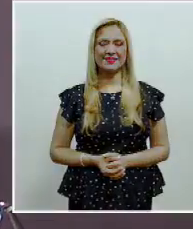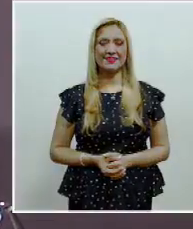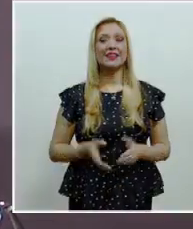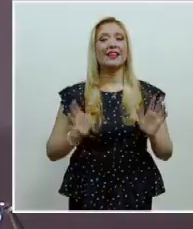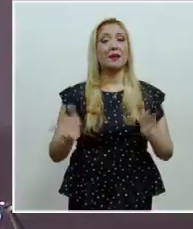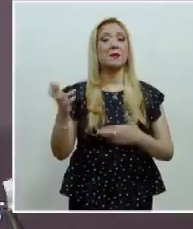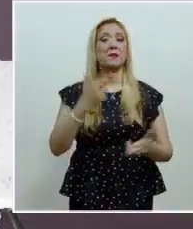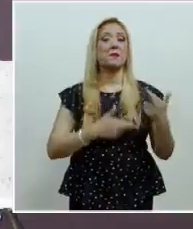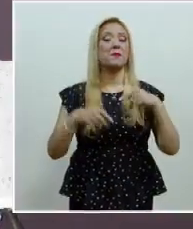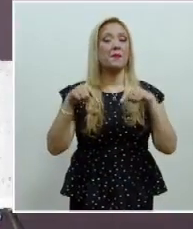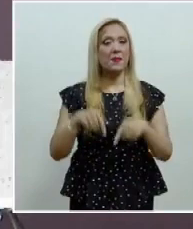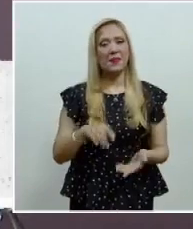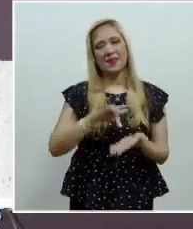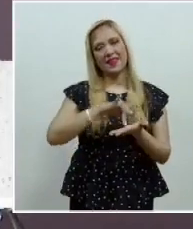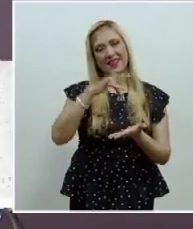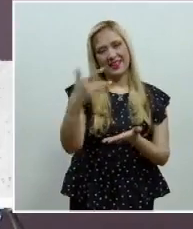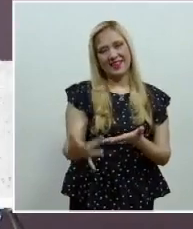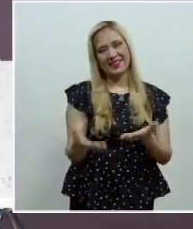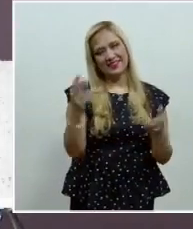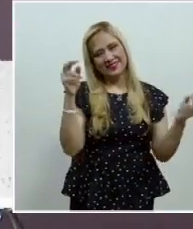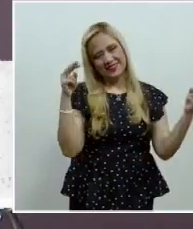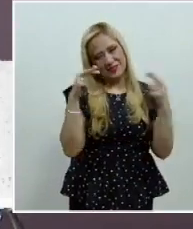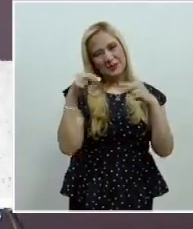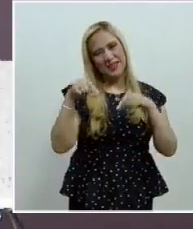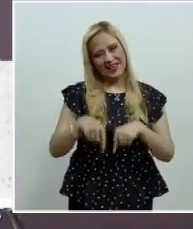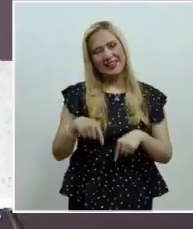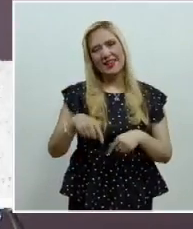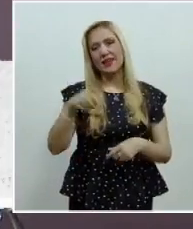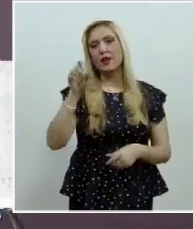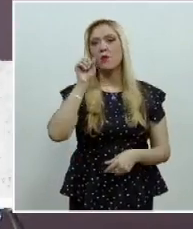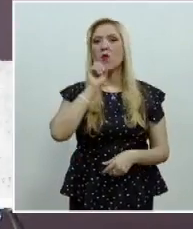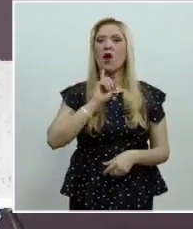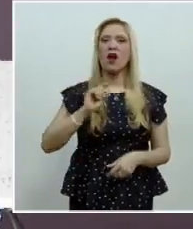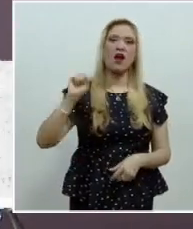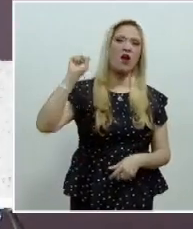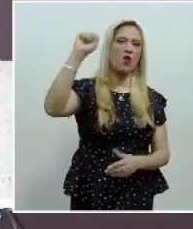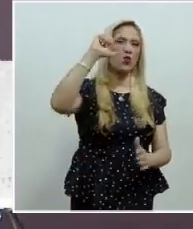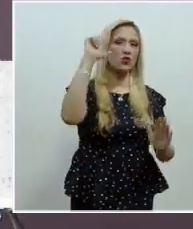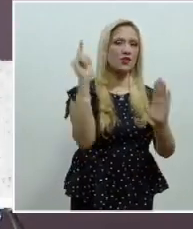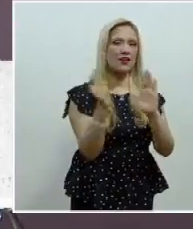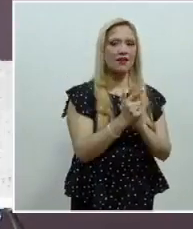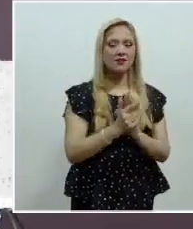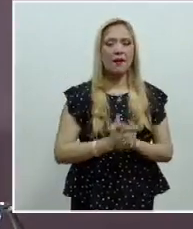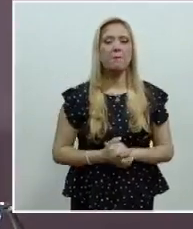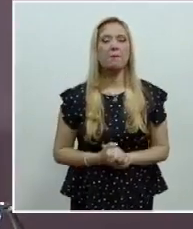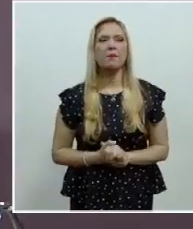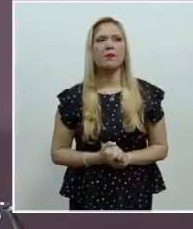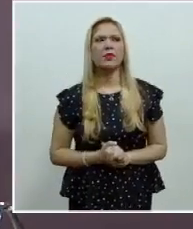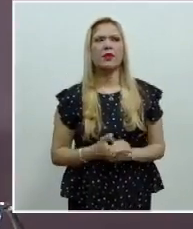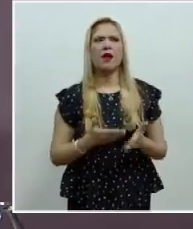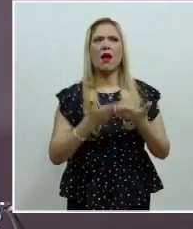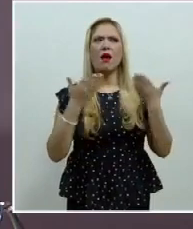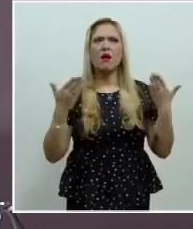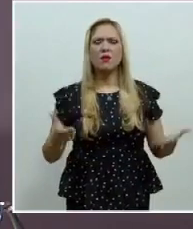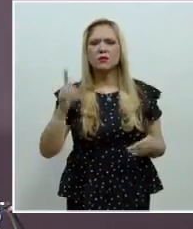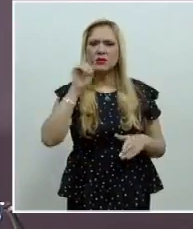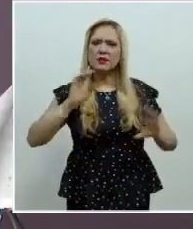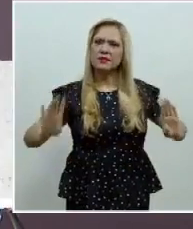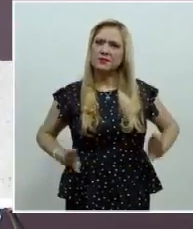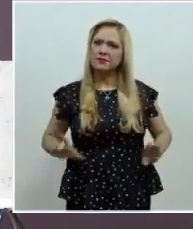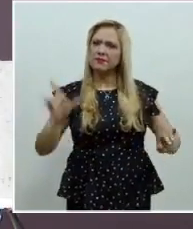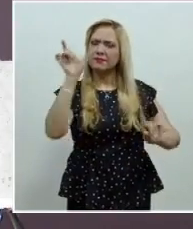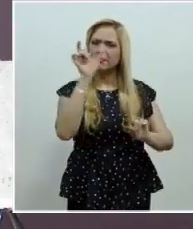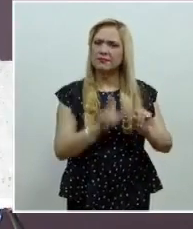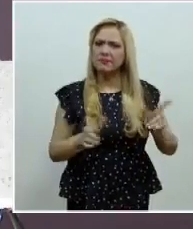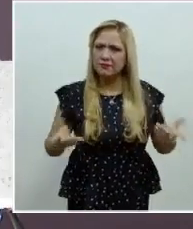Ya estamos de regreso, qué bueno que sigue con nosotros aquí en Mujeres en la Justicia y estamos hablando sobre justicia con perspectiva de